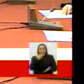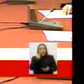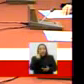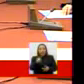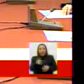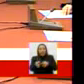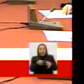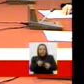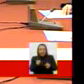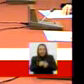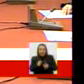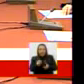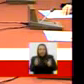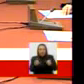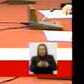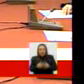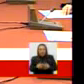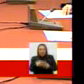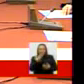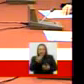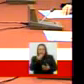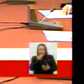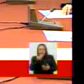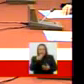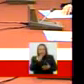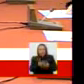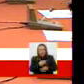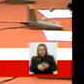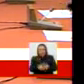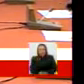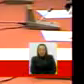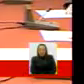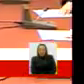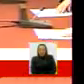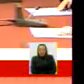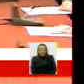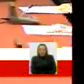les pueda enseñar lo que es este Congreso. Gracias a ustedes. Muchas gracias, muy gentiles.